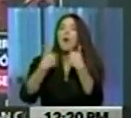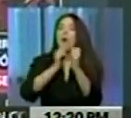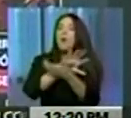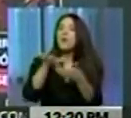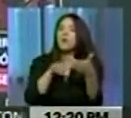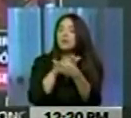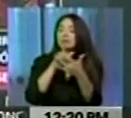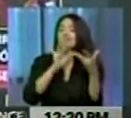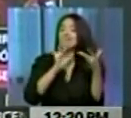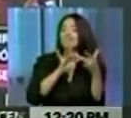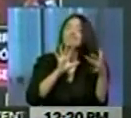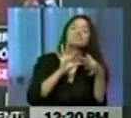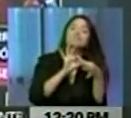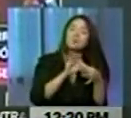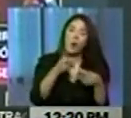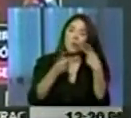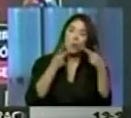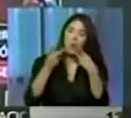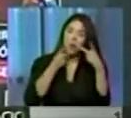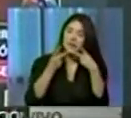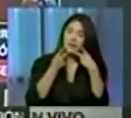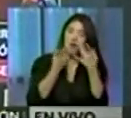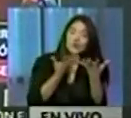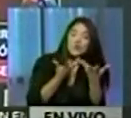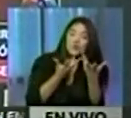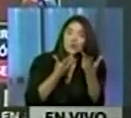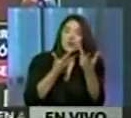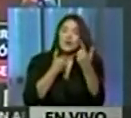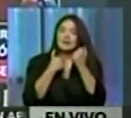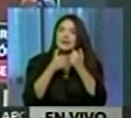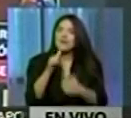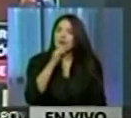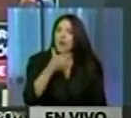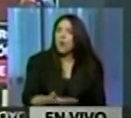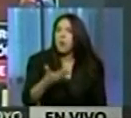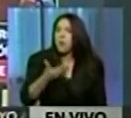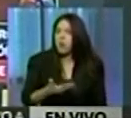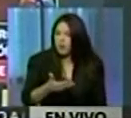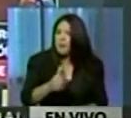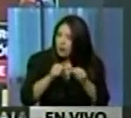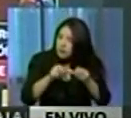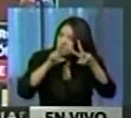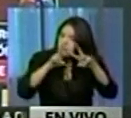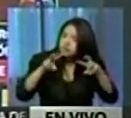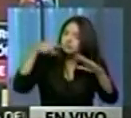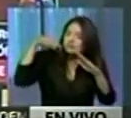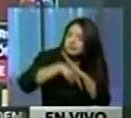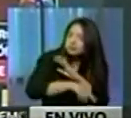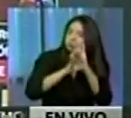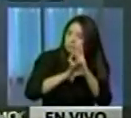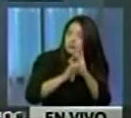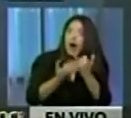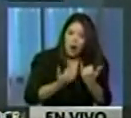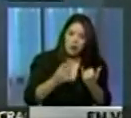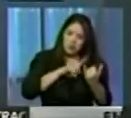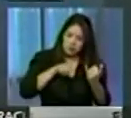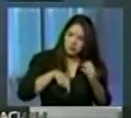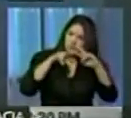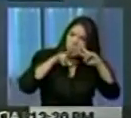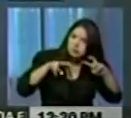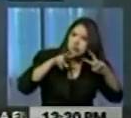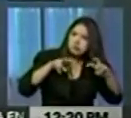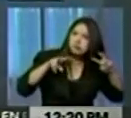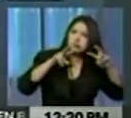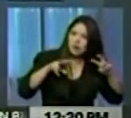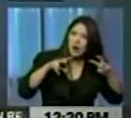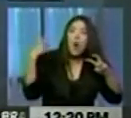vinculaciones políticas y han aportado información valiosa para la investigación que se encuentra en desarrollo. Nuestros cuerpos